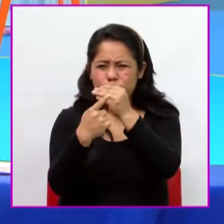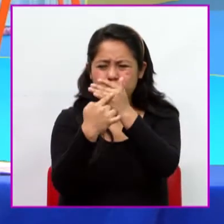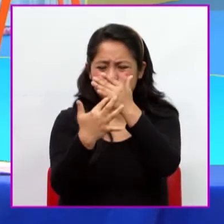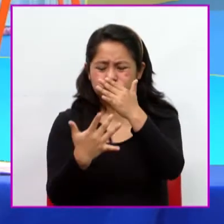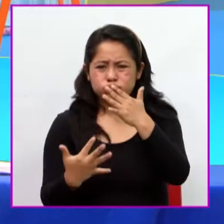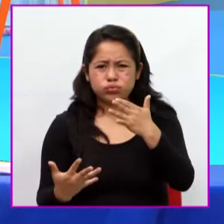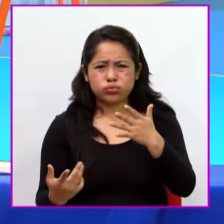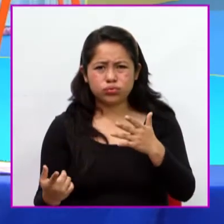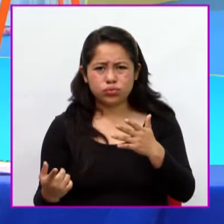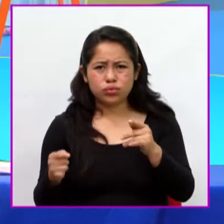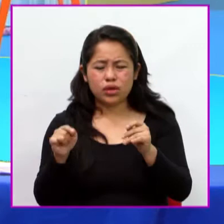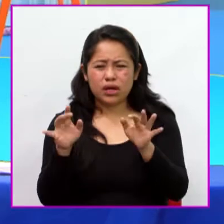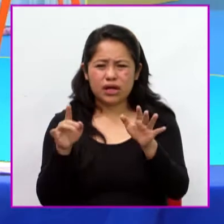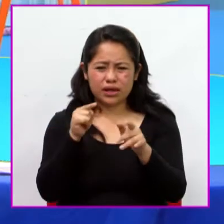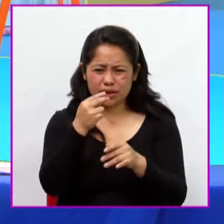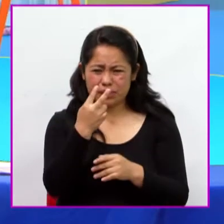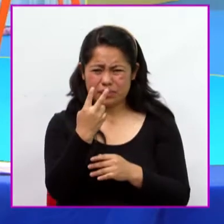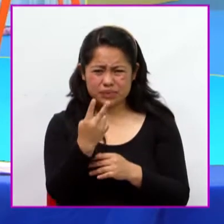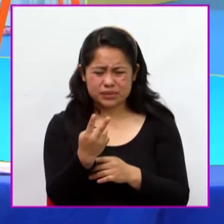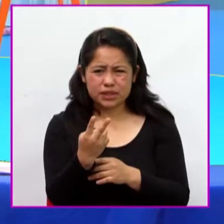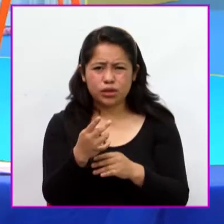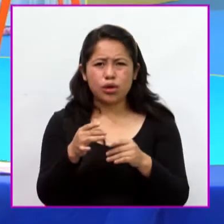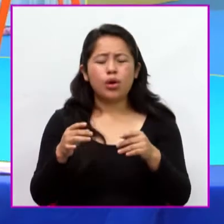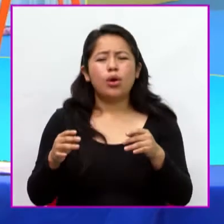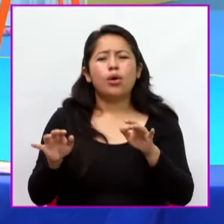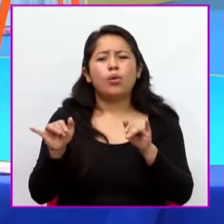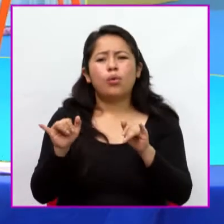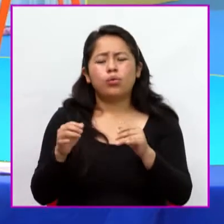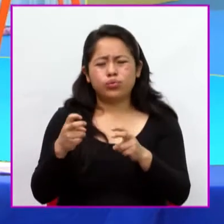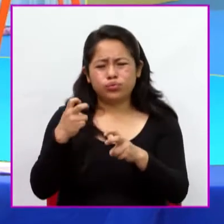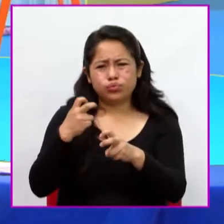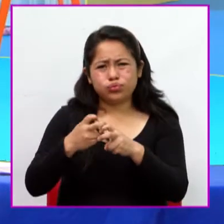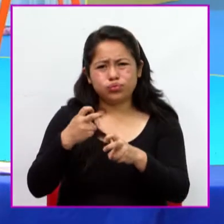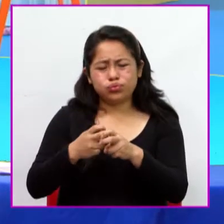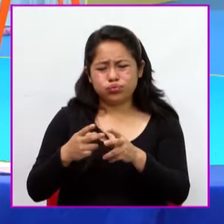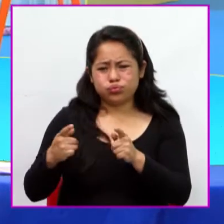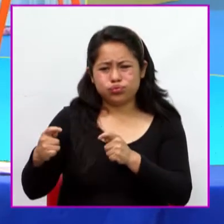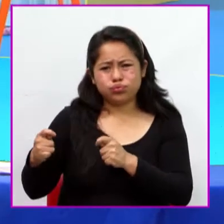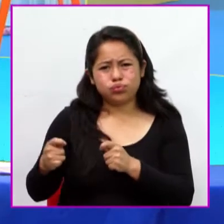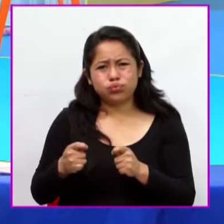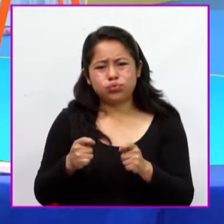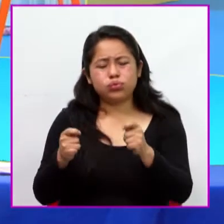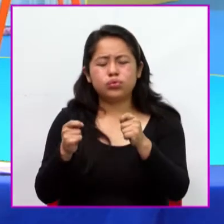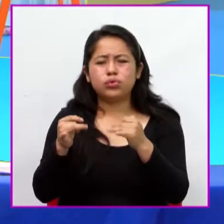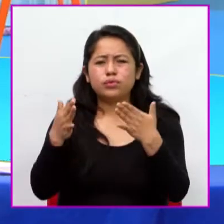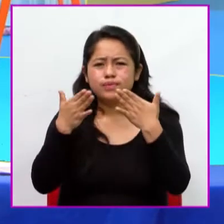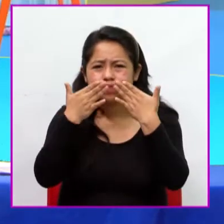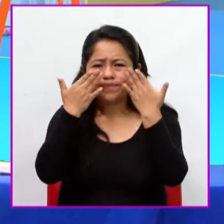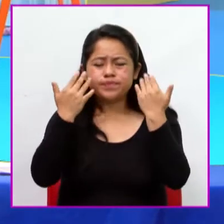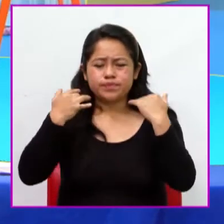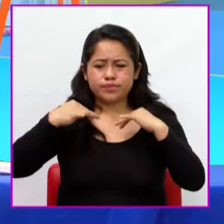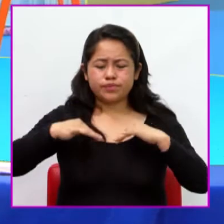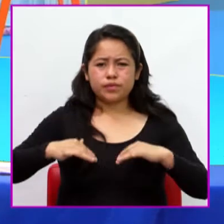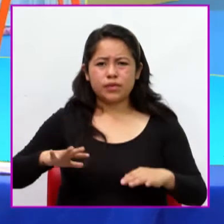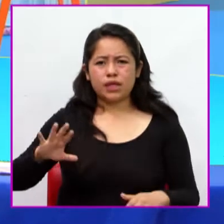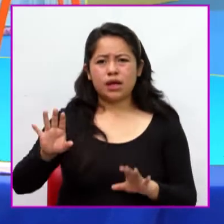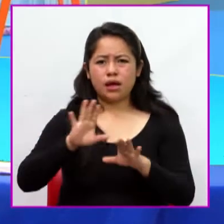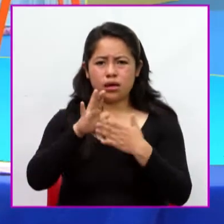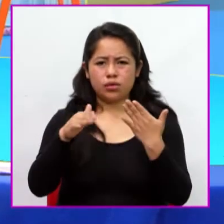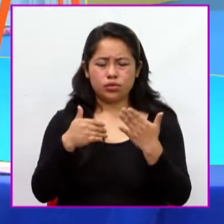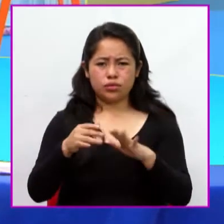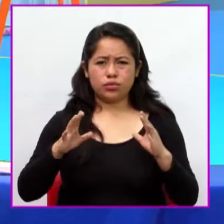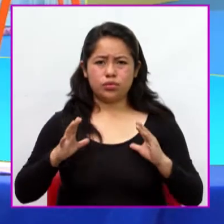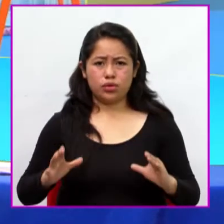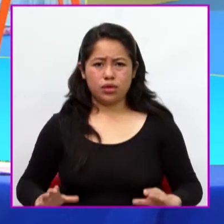oxígeno. Y finalmente, el alquitrán que contiene bastantes sustancias